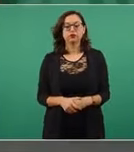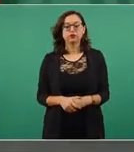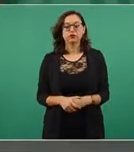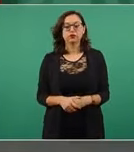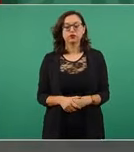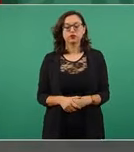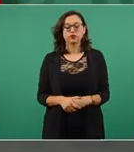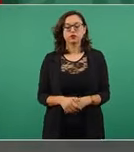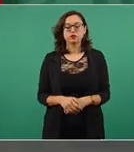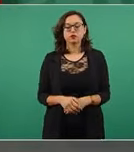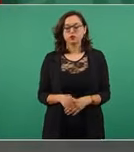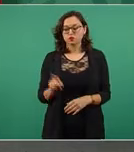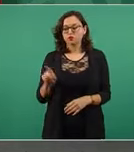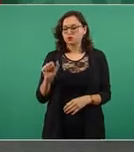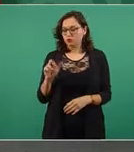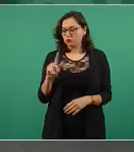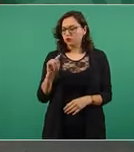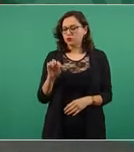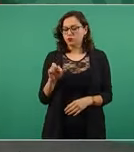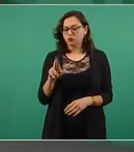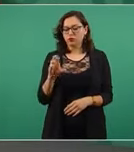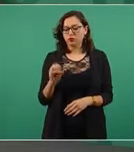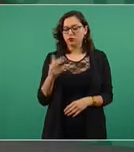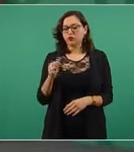Arturo Herrera.